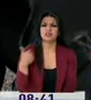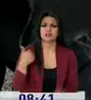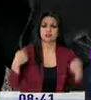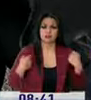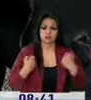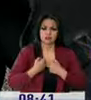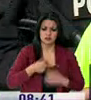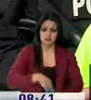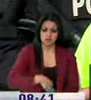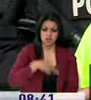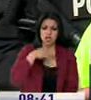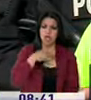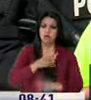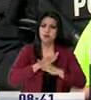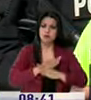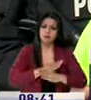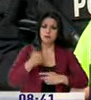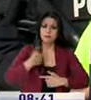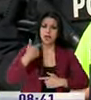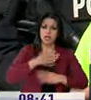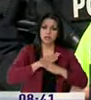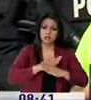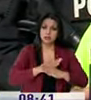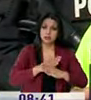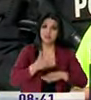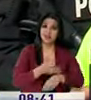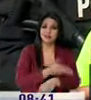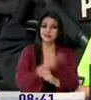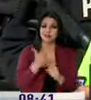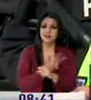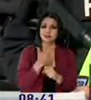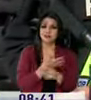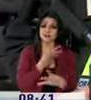un chaleco antibalas. Tres detenciones, dos por robo y una por